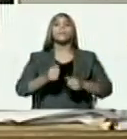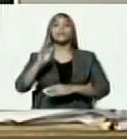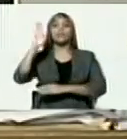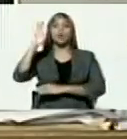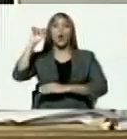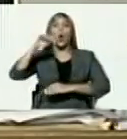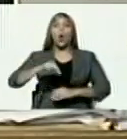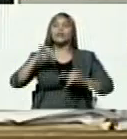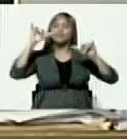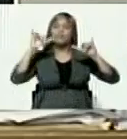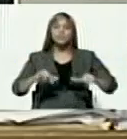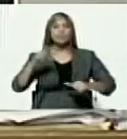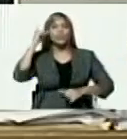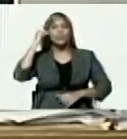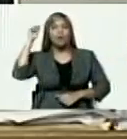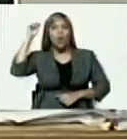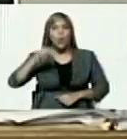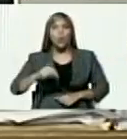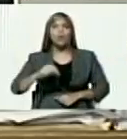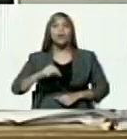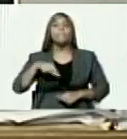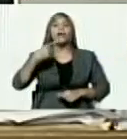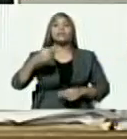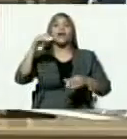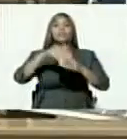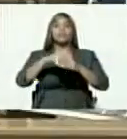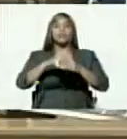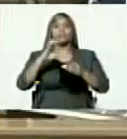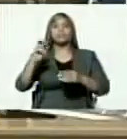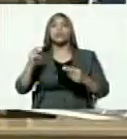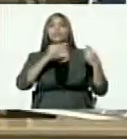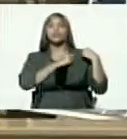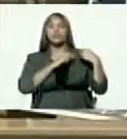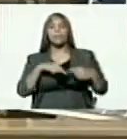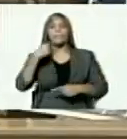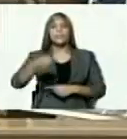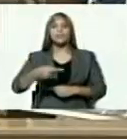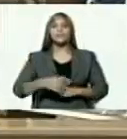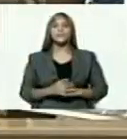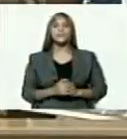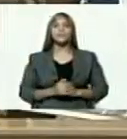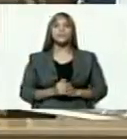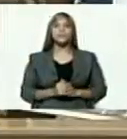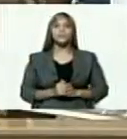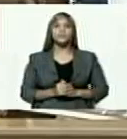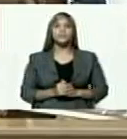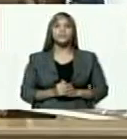mismo y que el Consejo Nacional Electoral sea instalado el día de mañana.